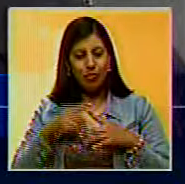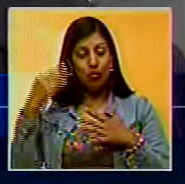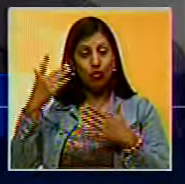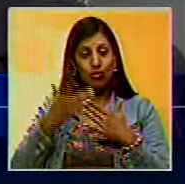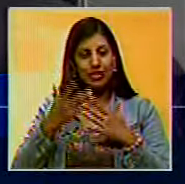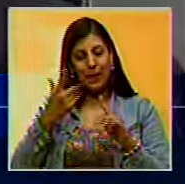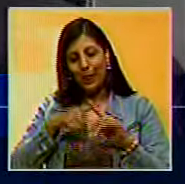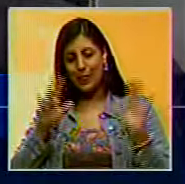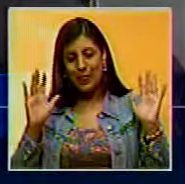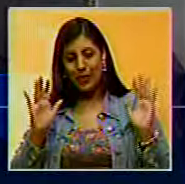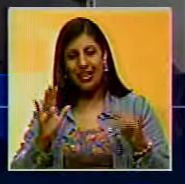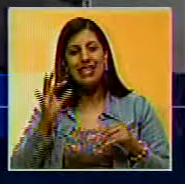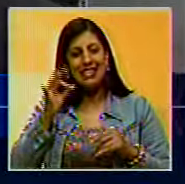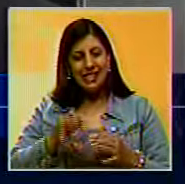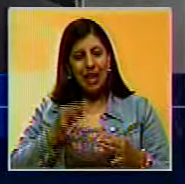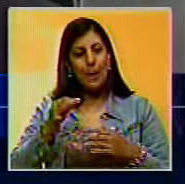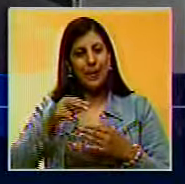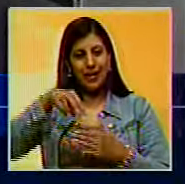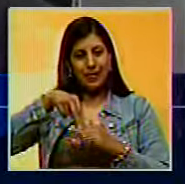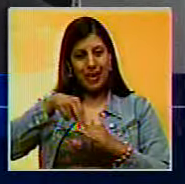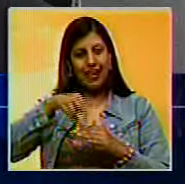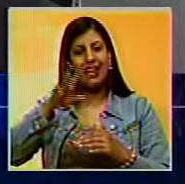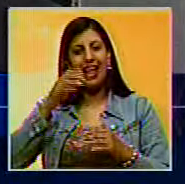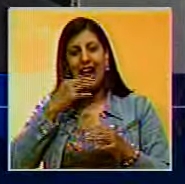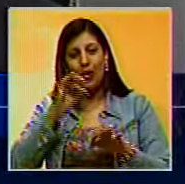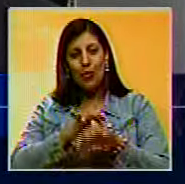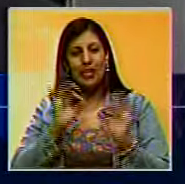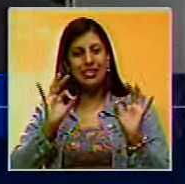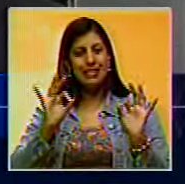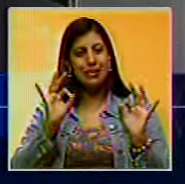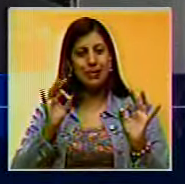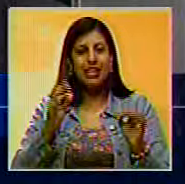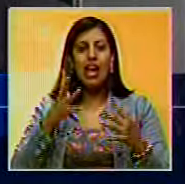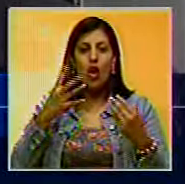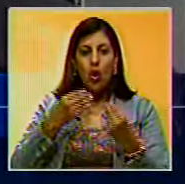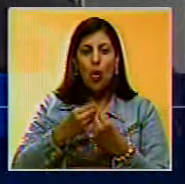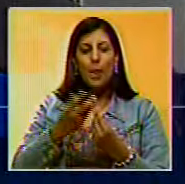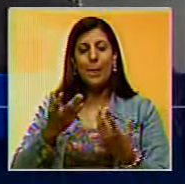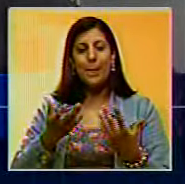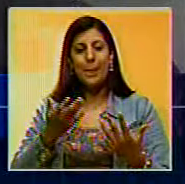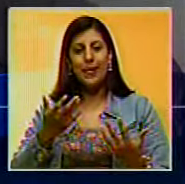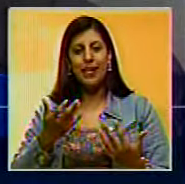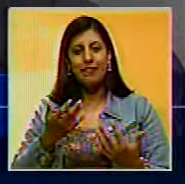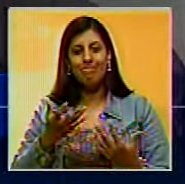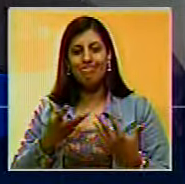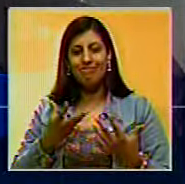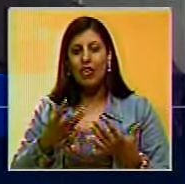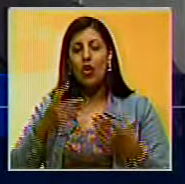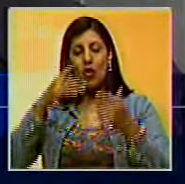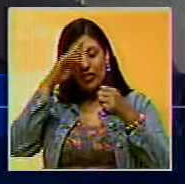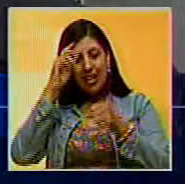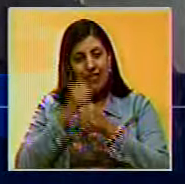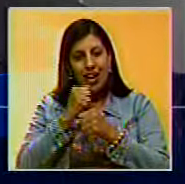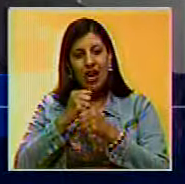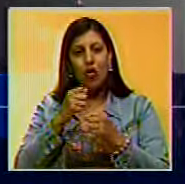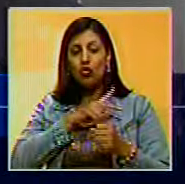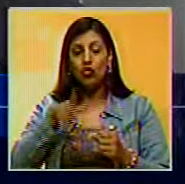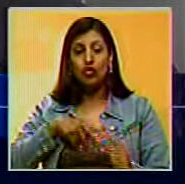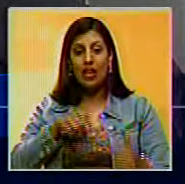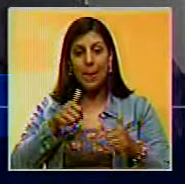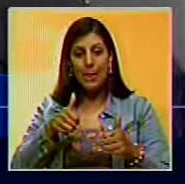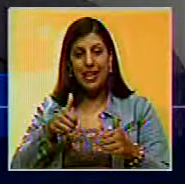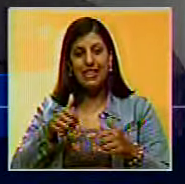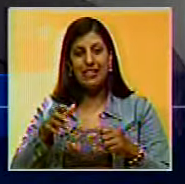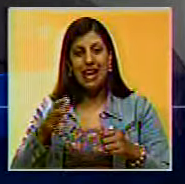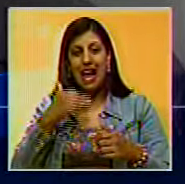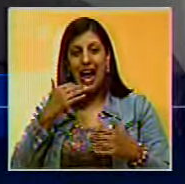¿no? Pero siempre para esto, este momento tan especial, bueno, acompañando a la producción, ya vamos a hacer un